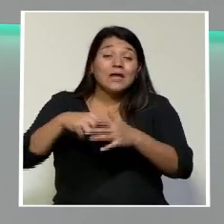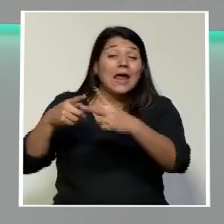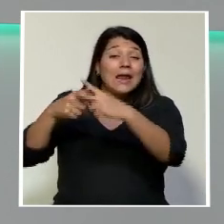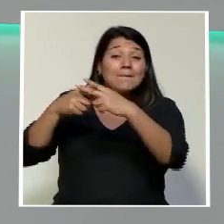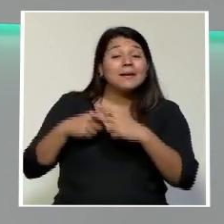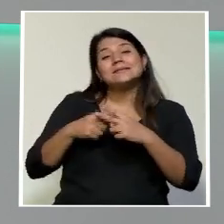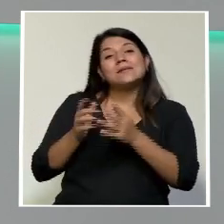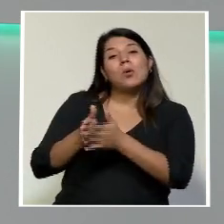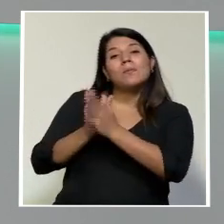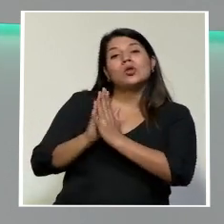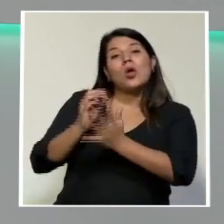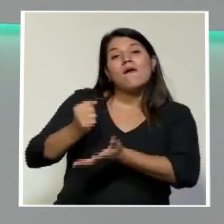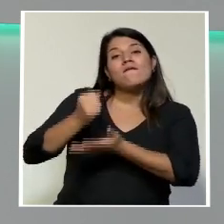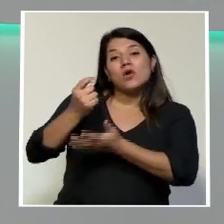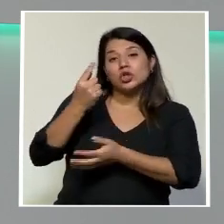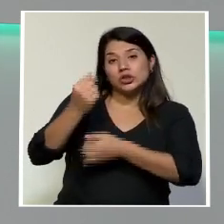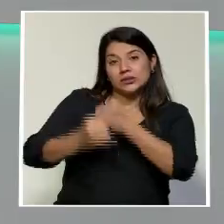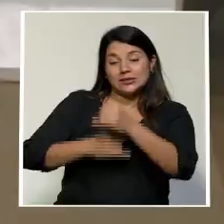al Fondo Monetario Internacional.